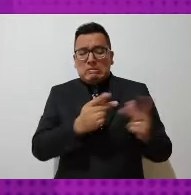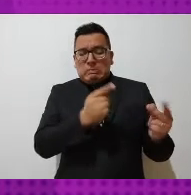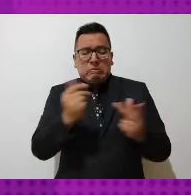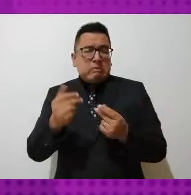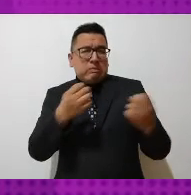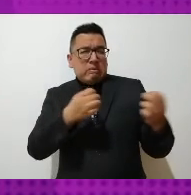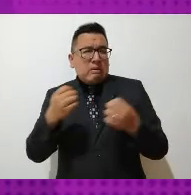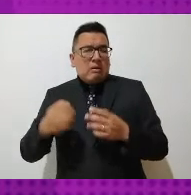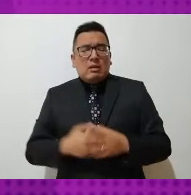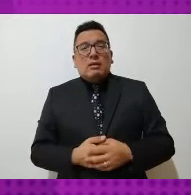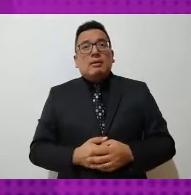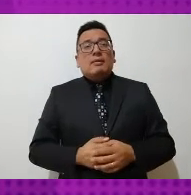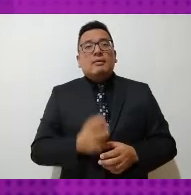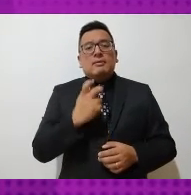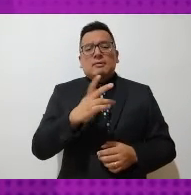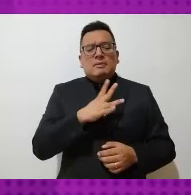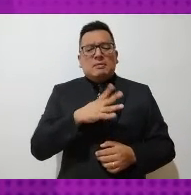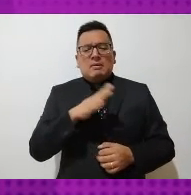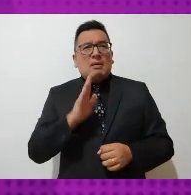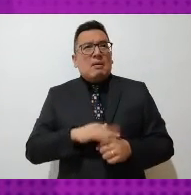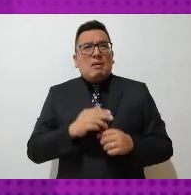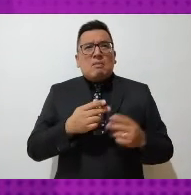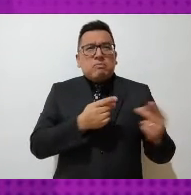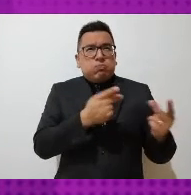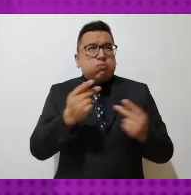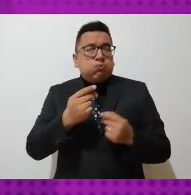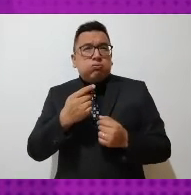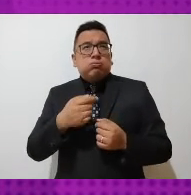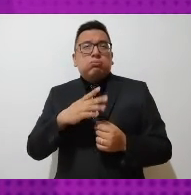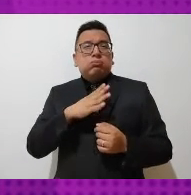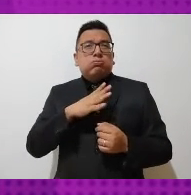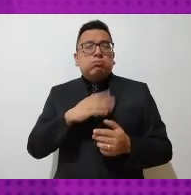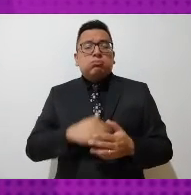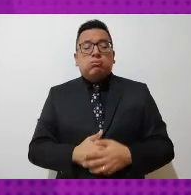realmente se ha enfrentado más a esta